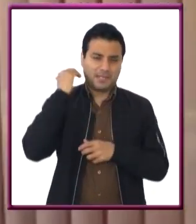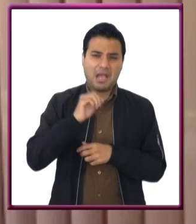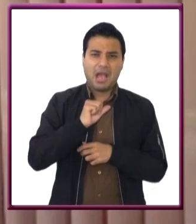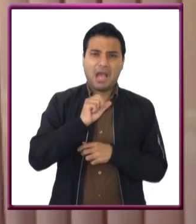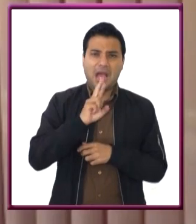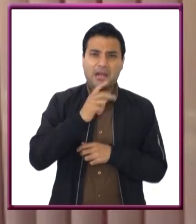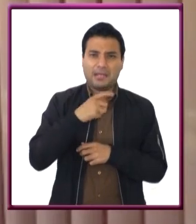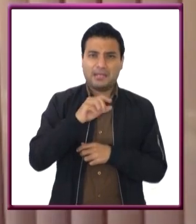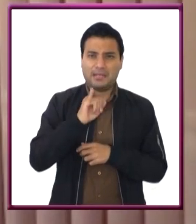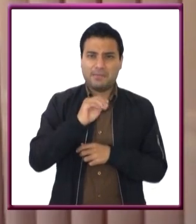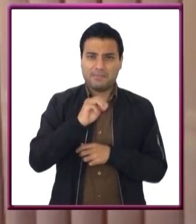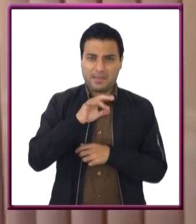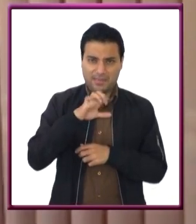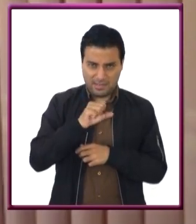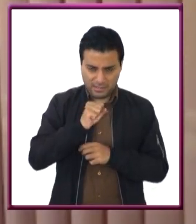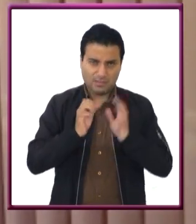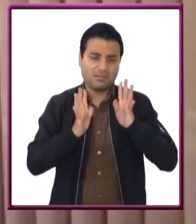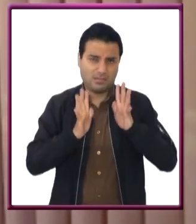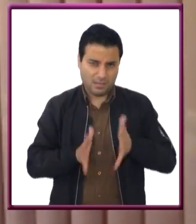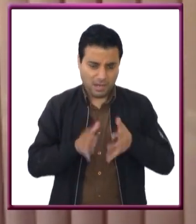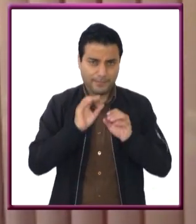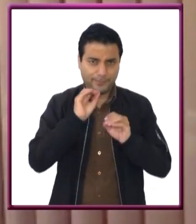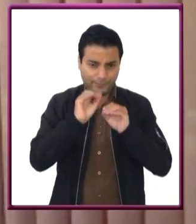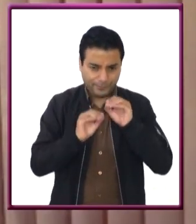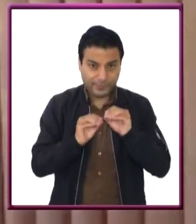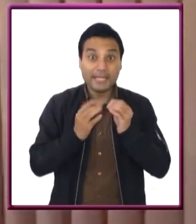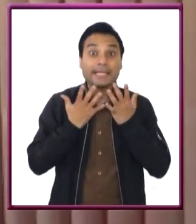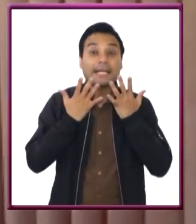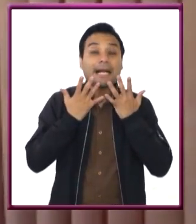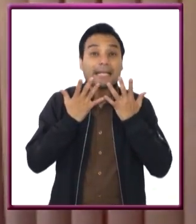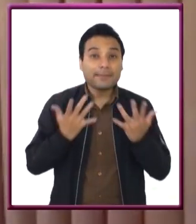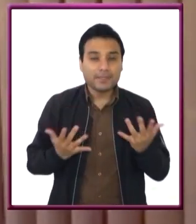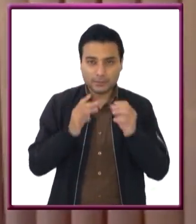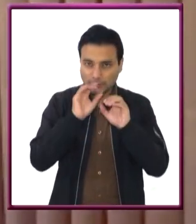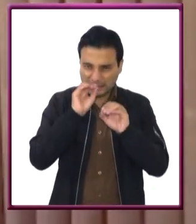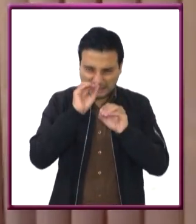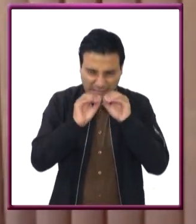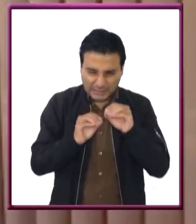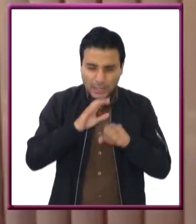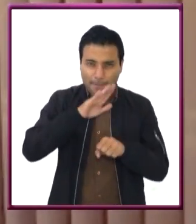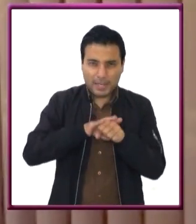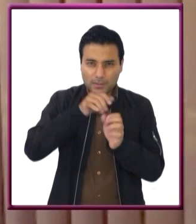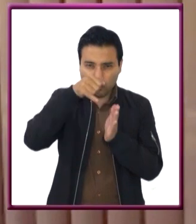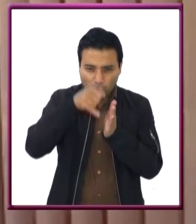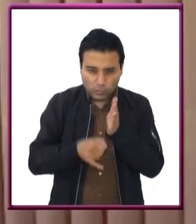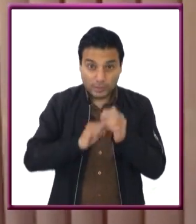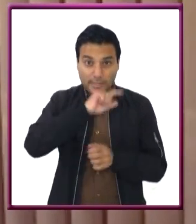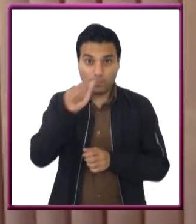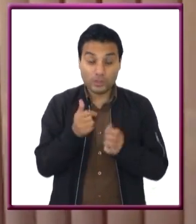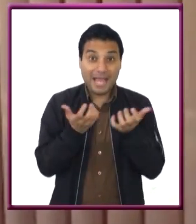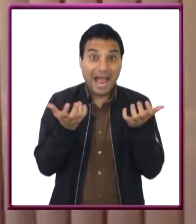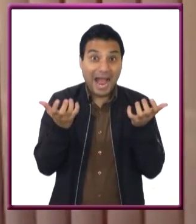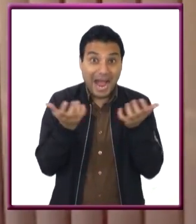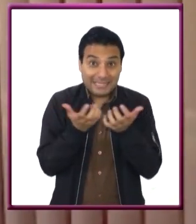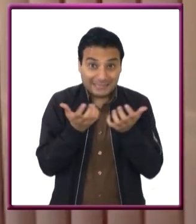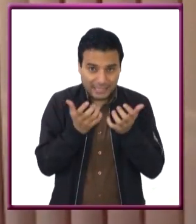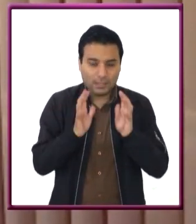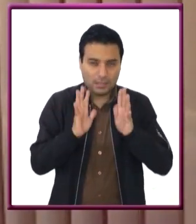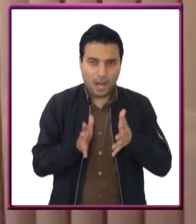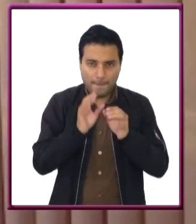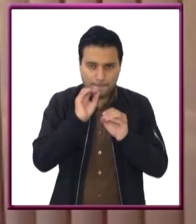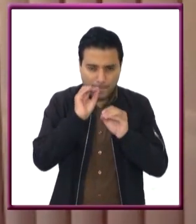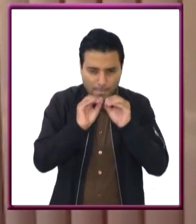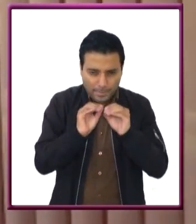hecho, bueno, Leonardo da Vinci por primera vez los diseñó a detalle, los fabricó e incluso los